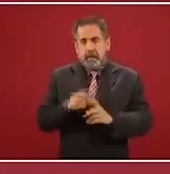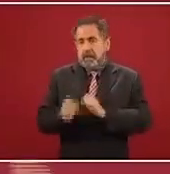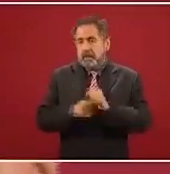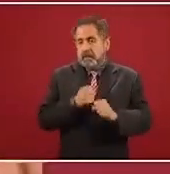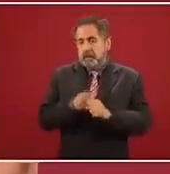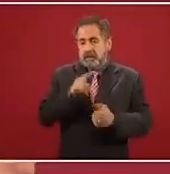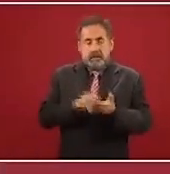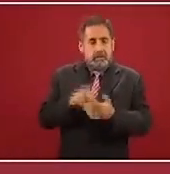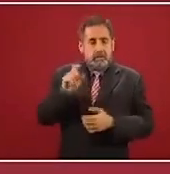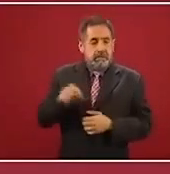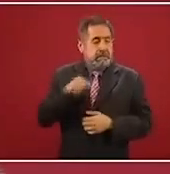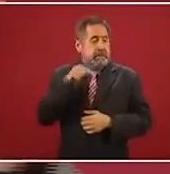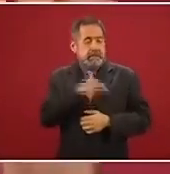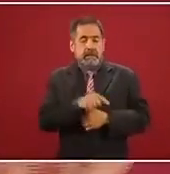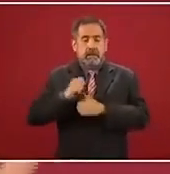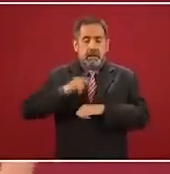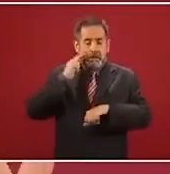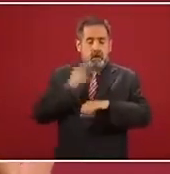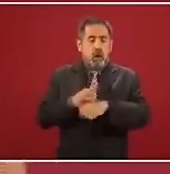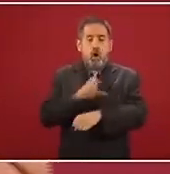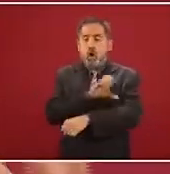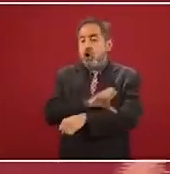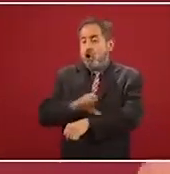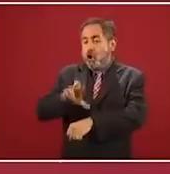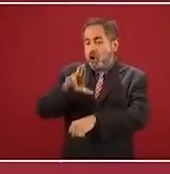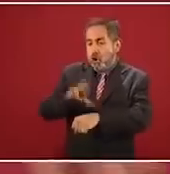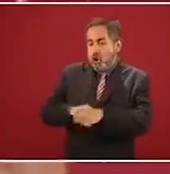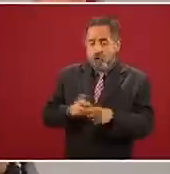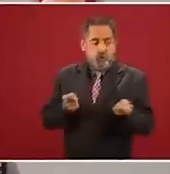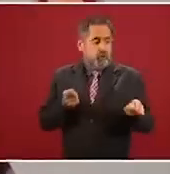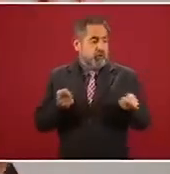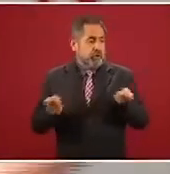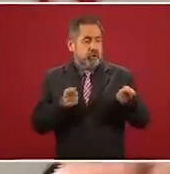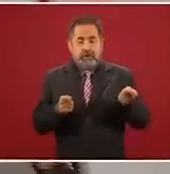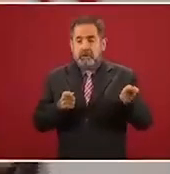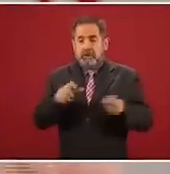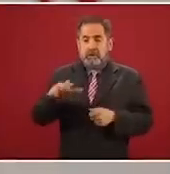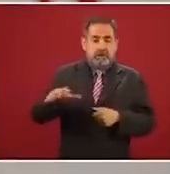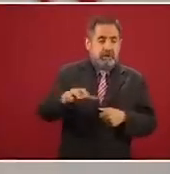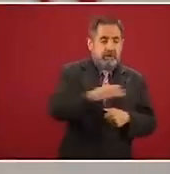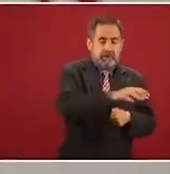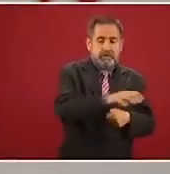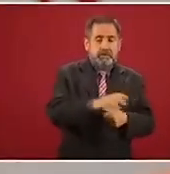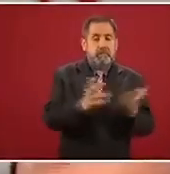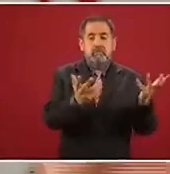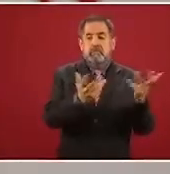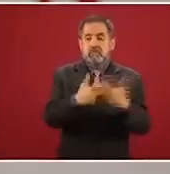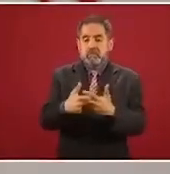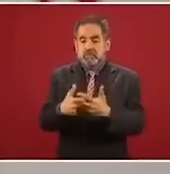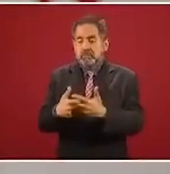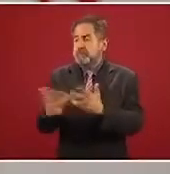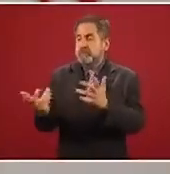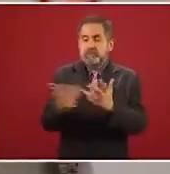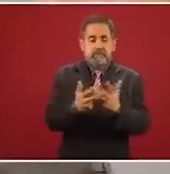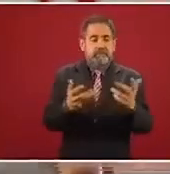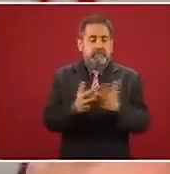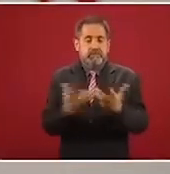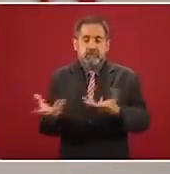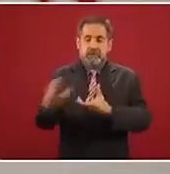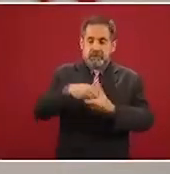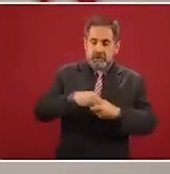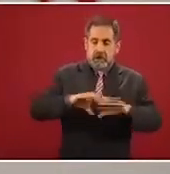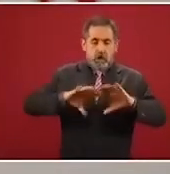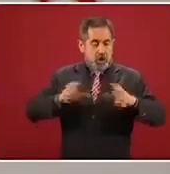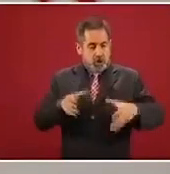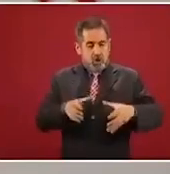2020, como coordinador de este proceso de incorporación de los sistemas, de la infraestructura